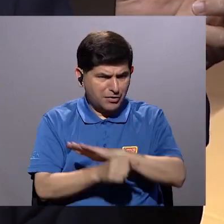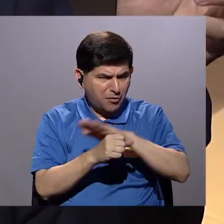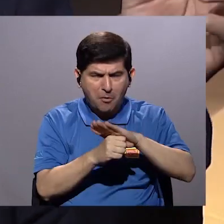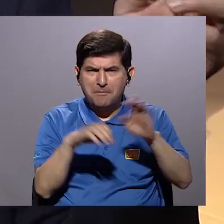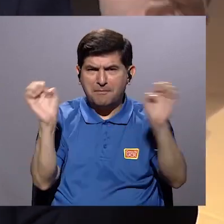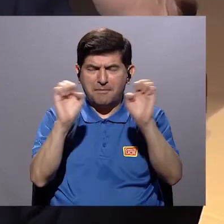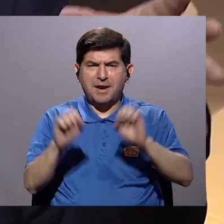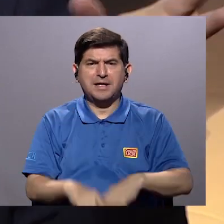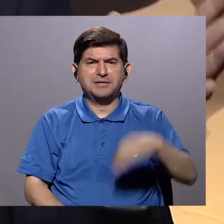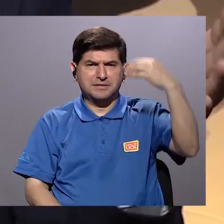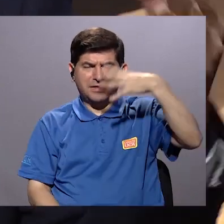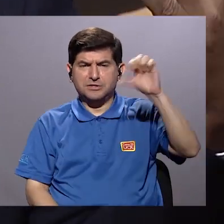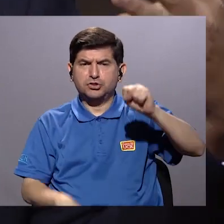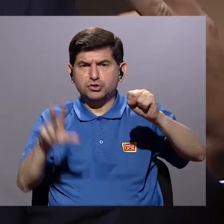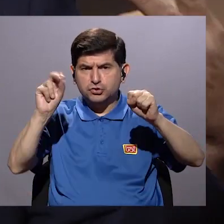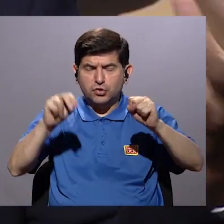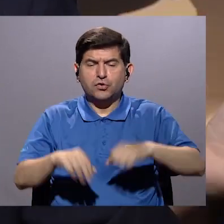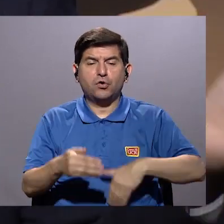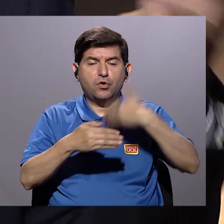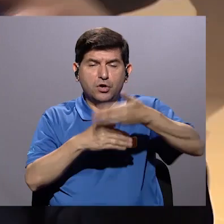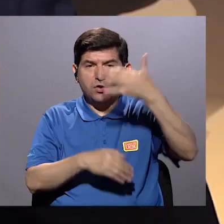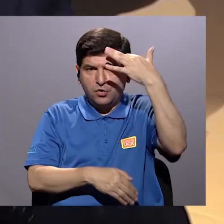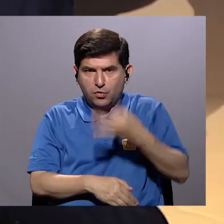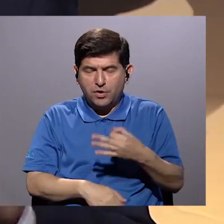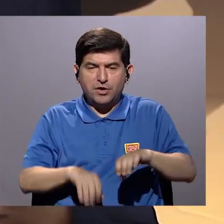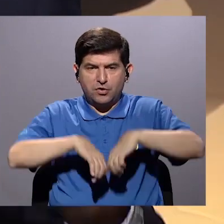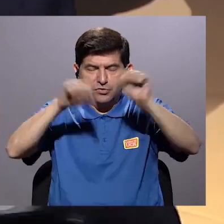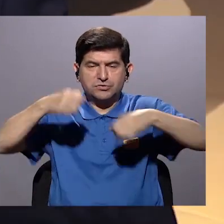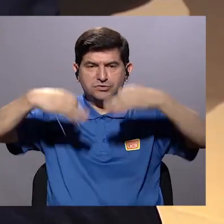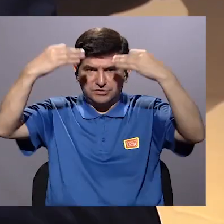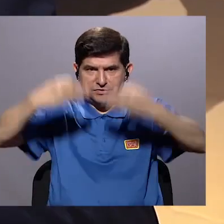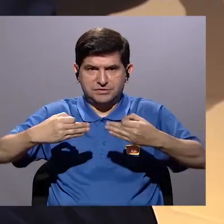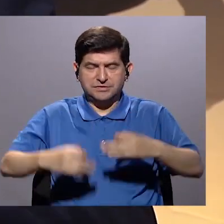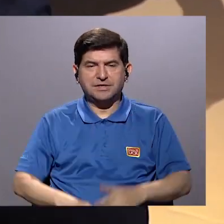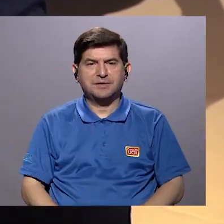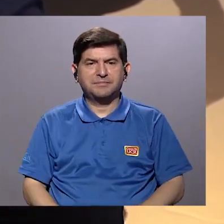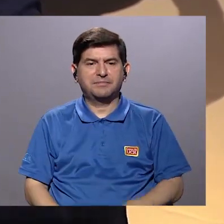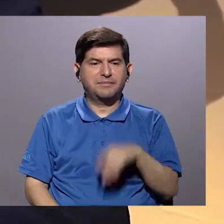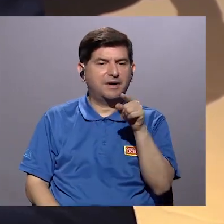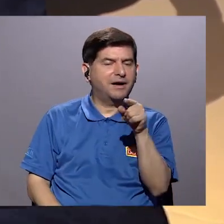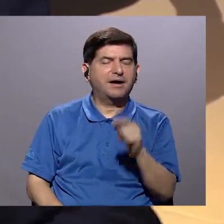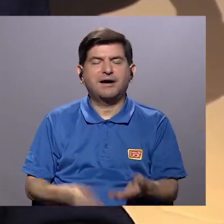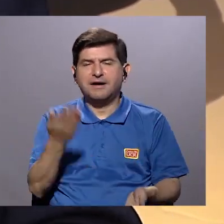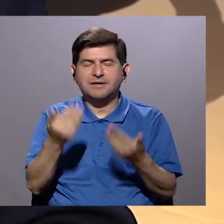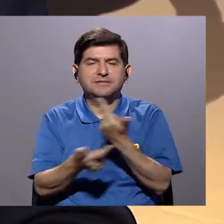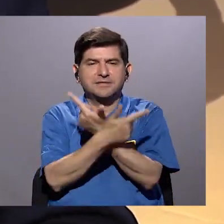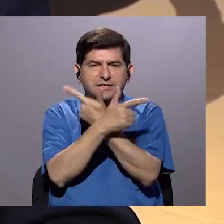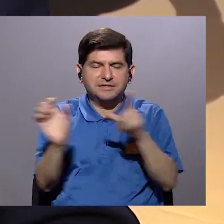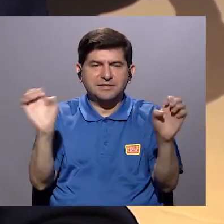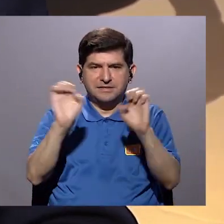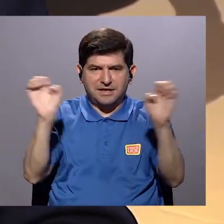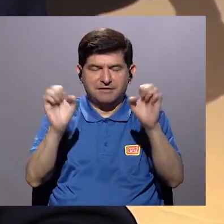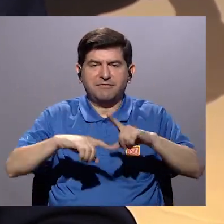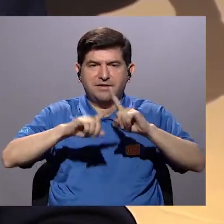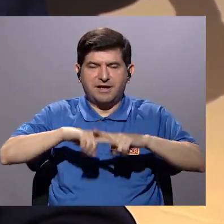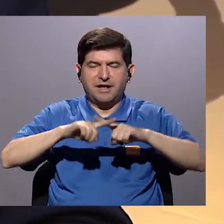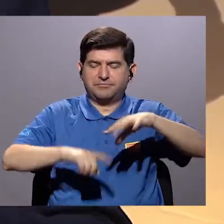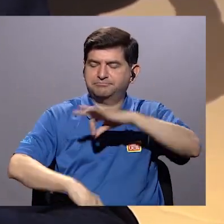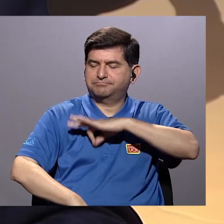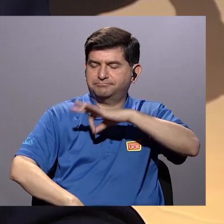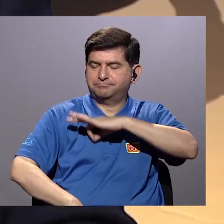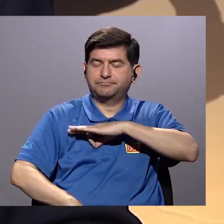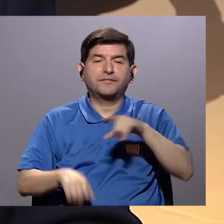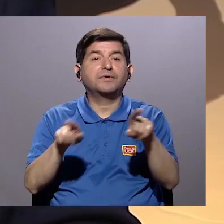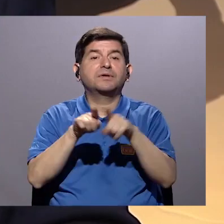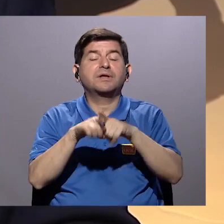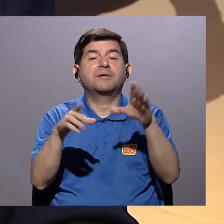o no, y a partir de esos criterios el sistema va a tomar decisiones de almacenar en la batería o liberar esa energía según sea más conveniente. También